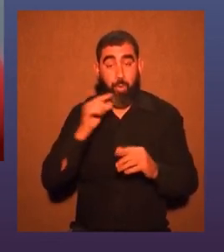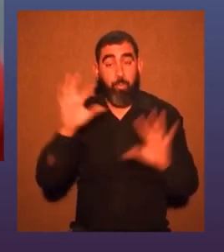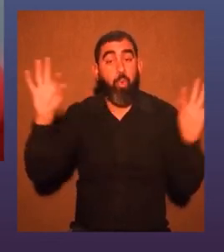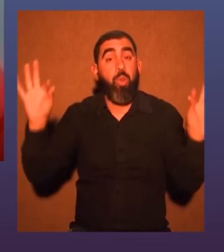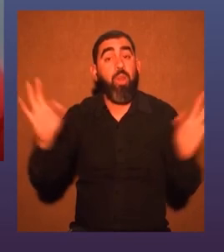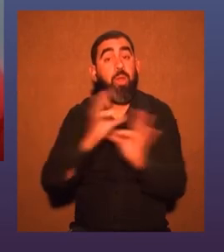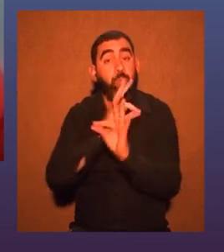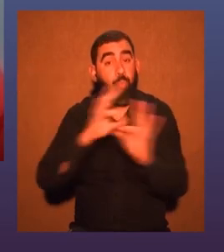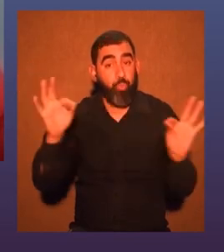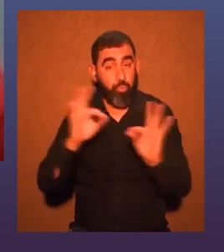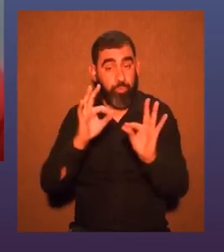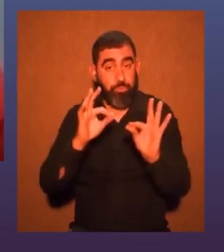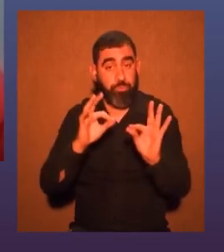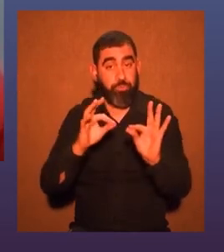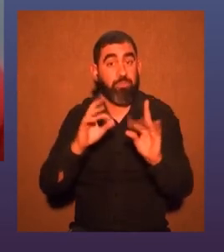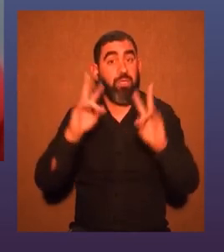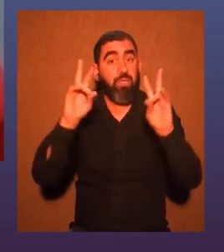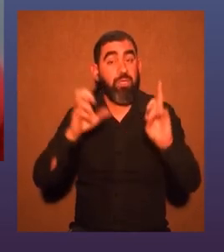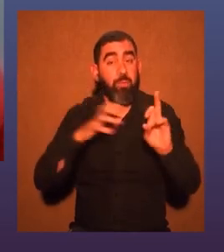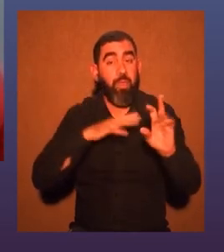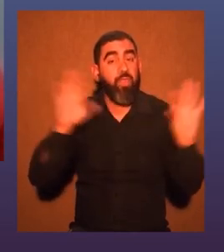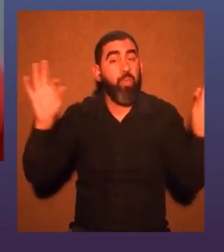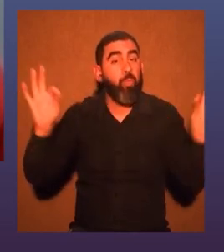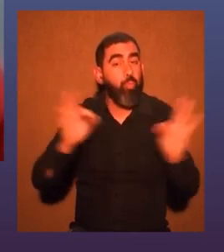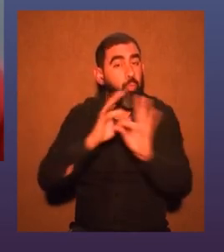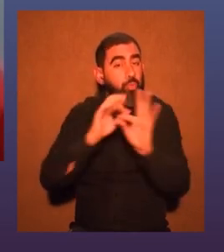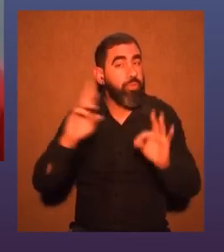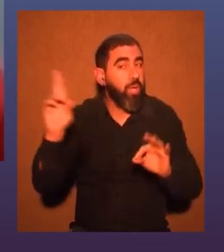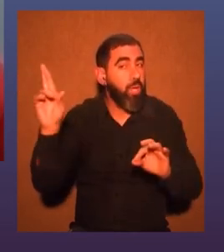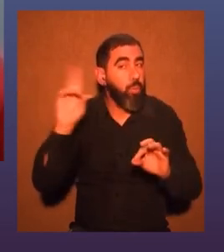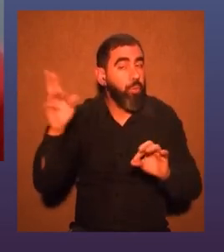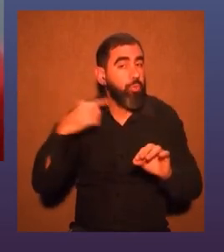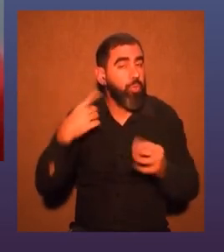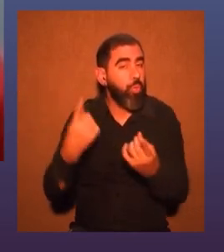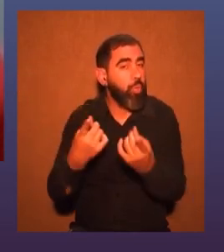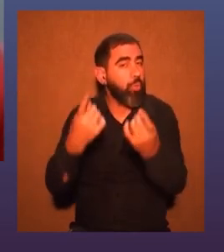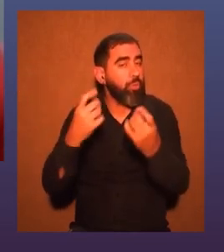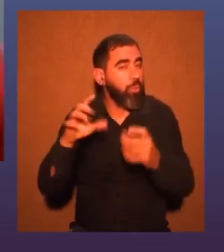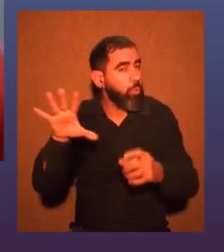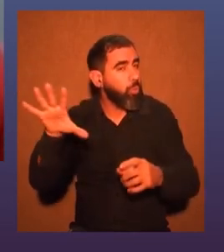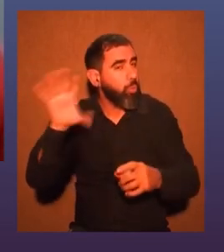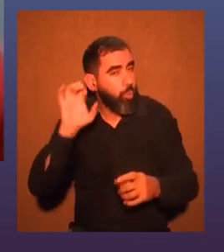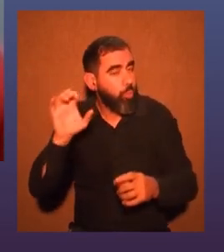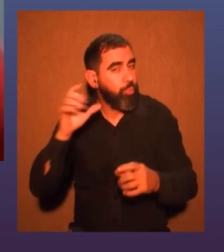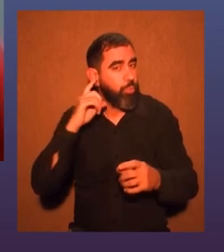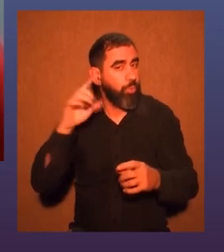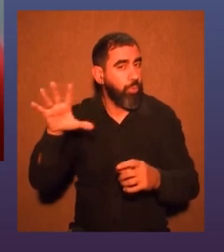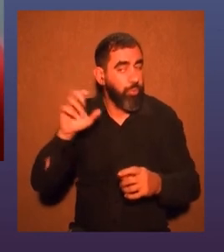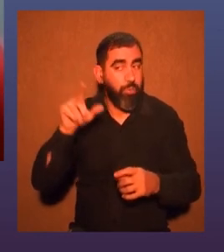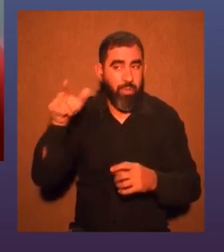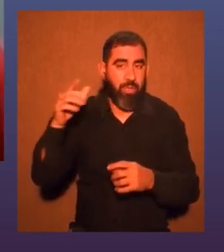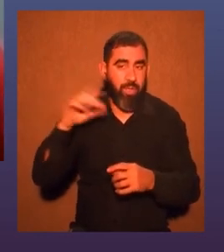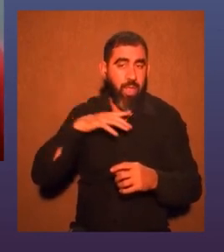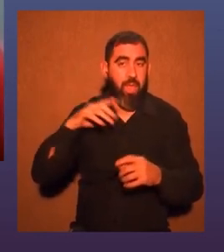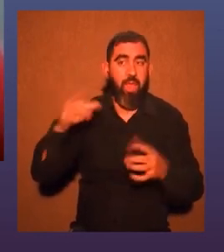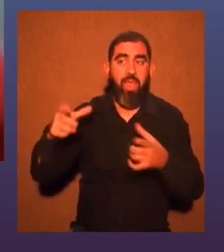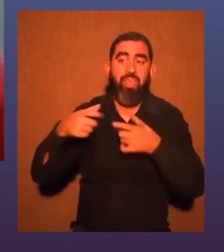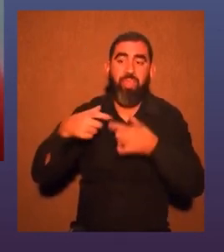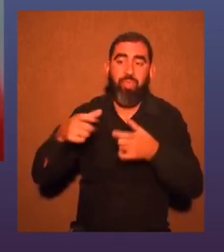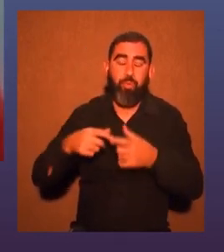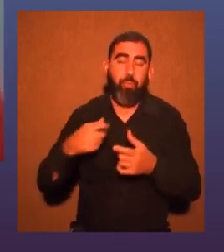proyecto, lo que es el espacio sonoro, ¿no? Necesito, escucho, sea el proyecto que estoy, o sea, bueno, Luciano, lo tengo el disco gastado,